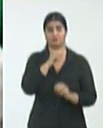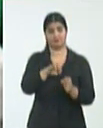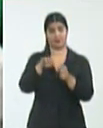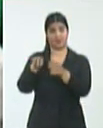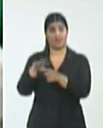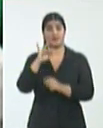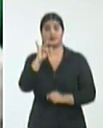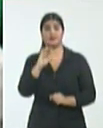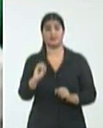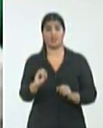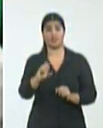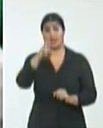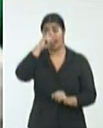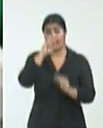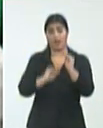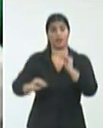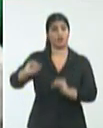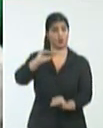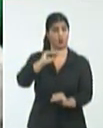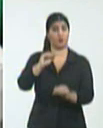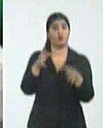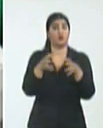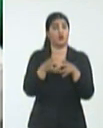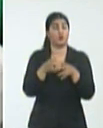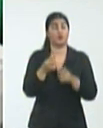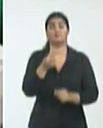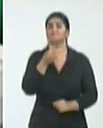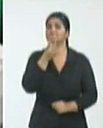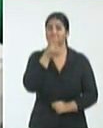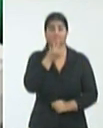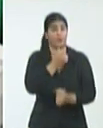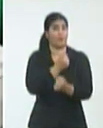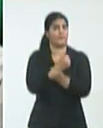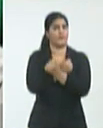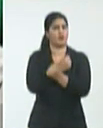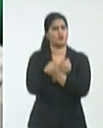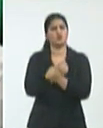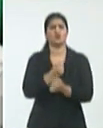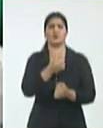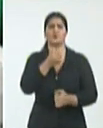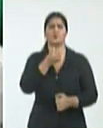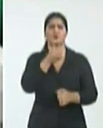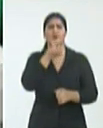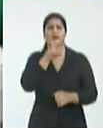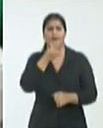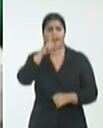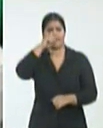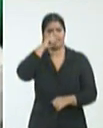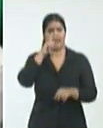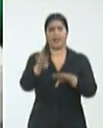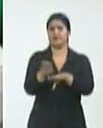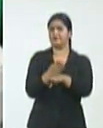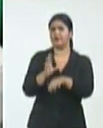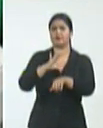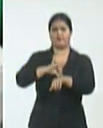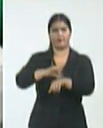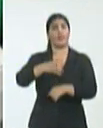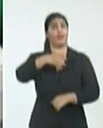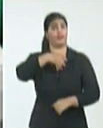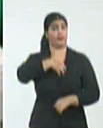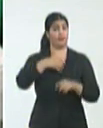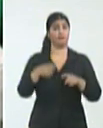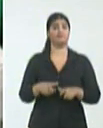más, el grupo de mucho más riesgo por la propia edad, por las comorbilidades que lo acompañan,